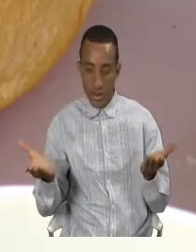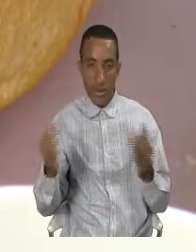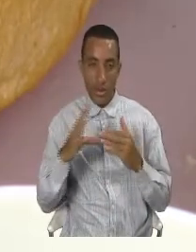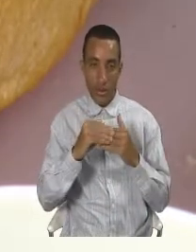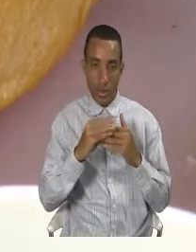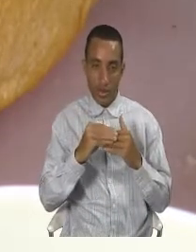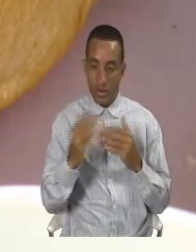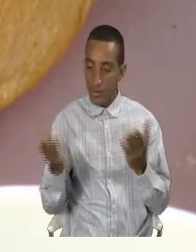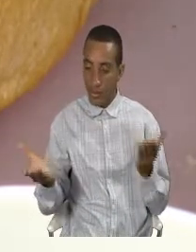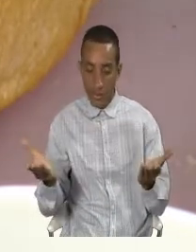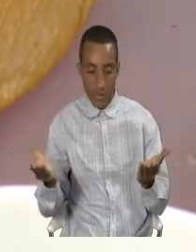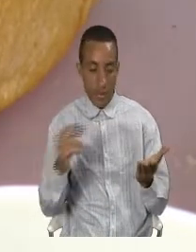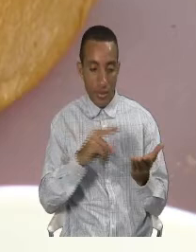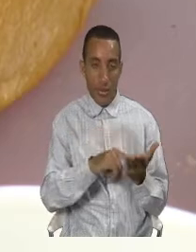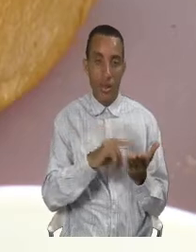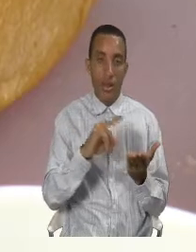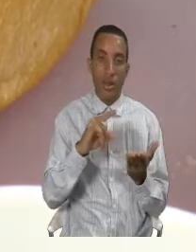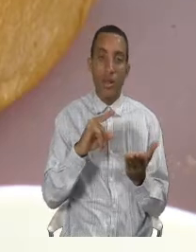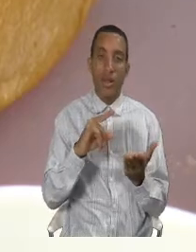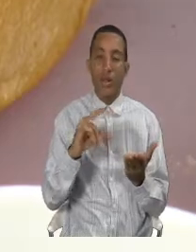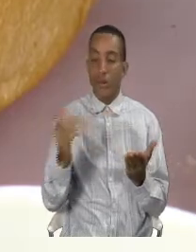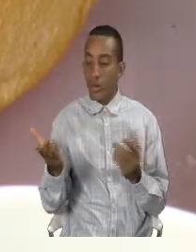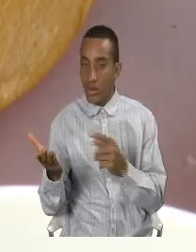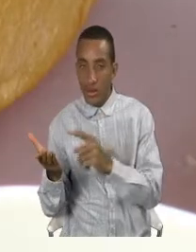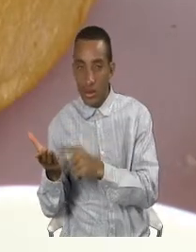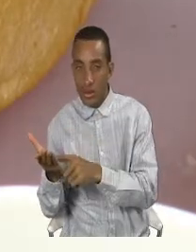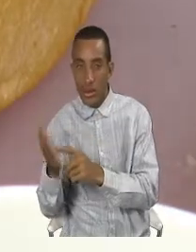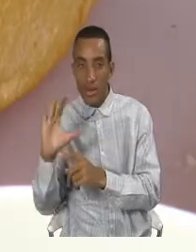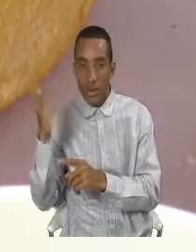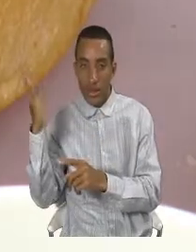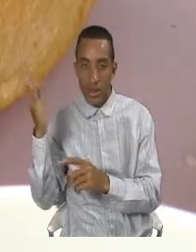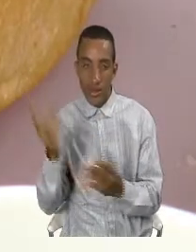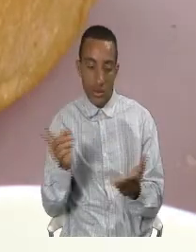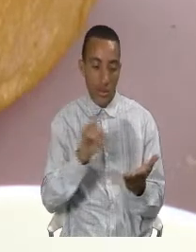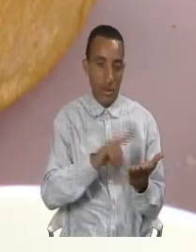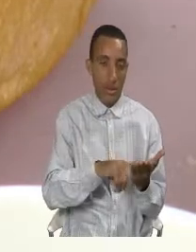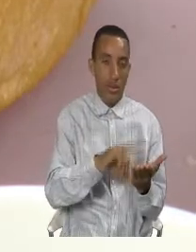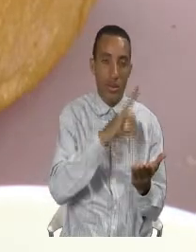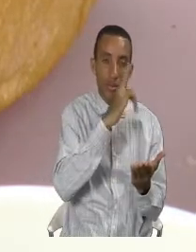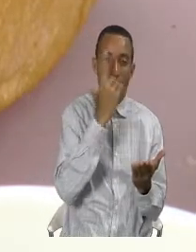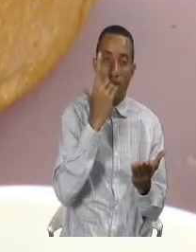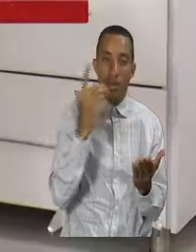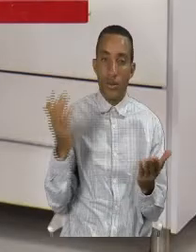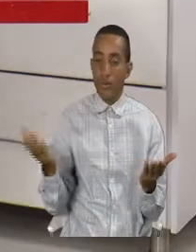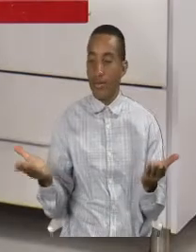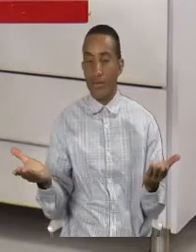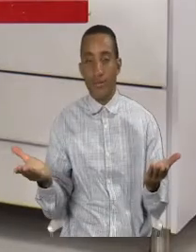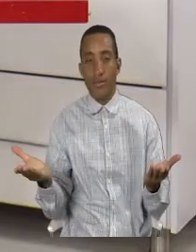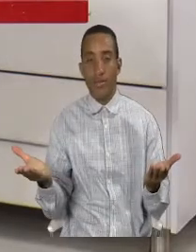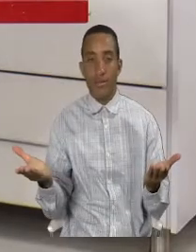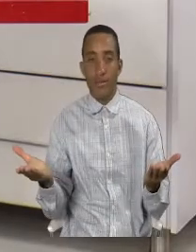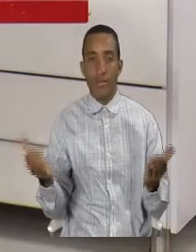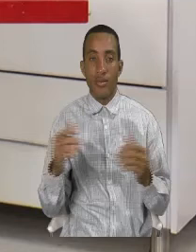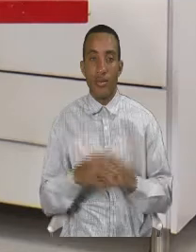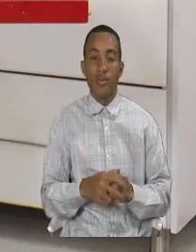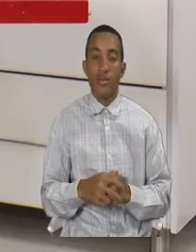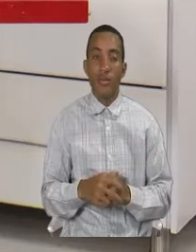Uno queda amarillo y el otro queda natural, blanquito. Ponemos por acá.